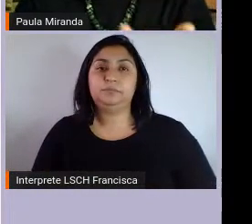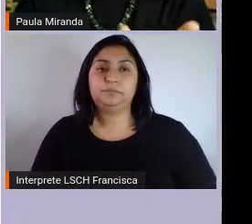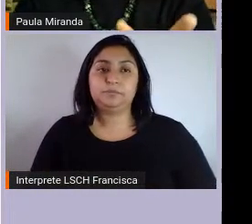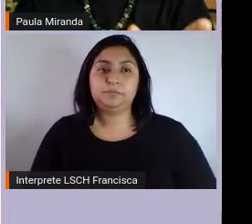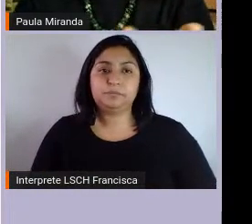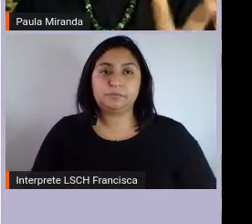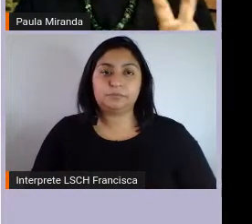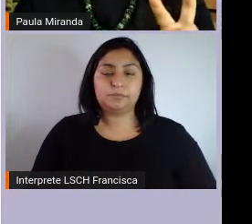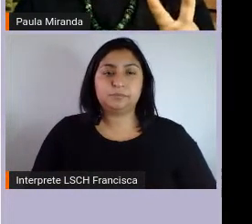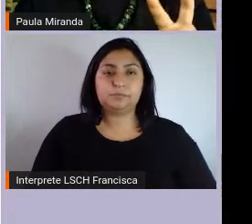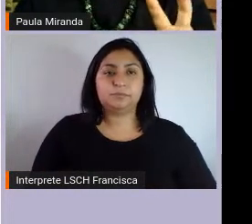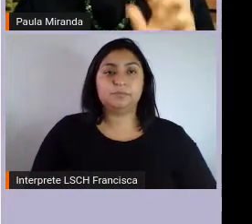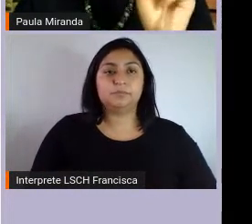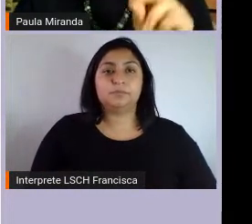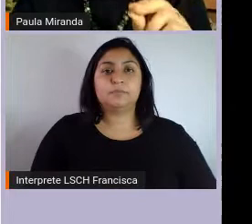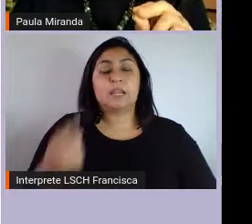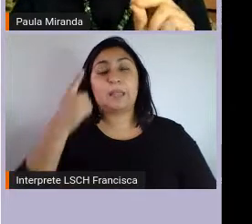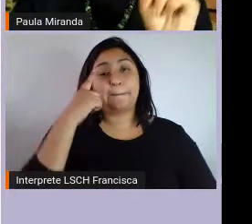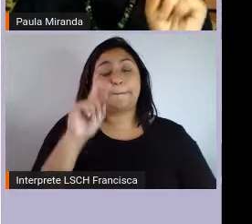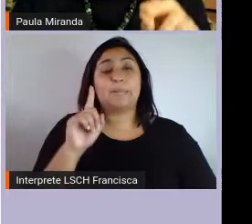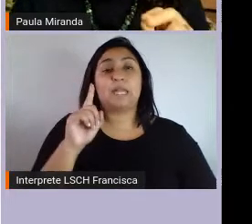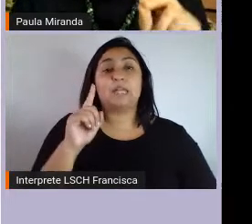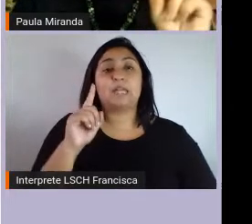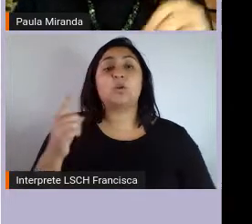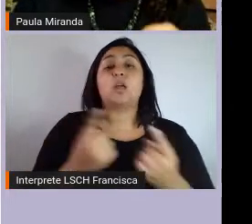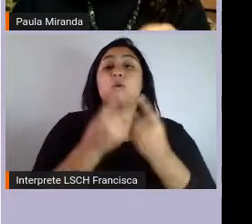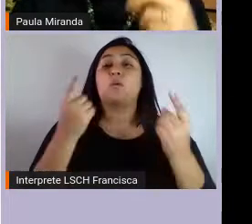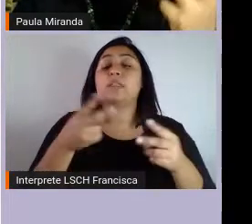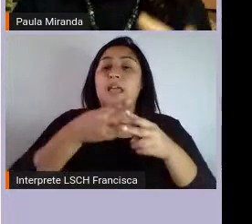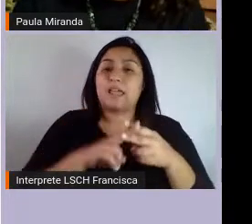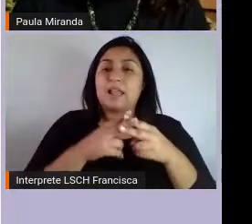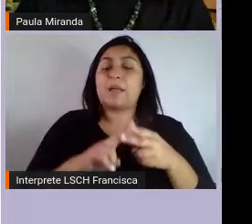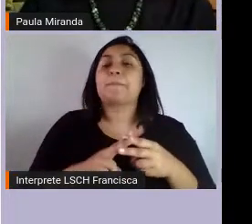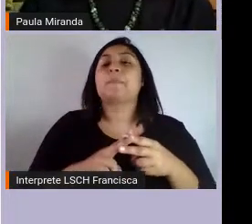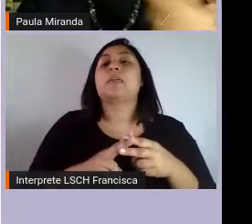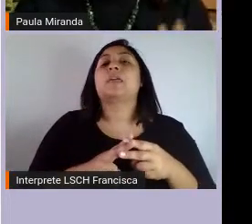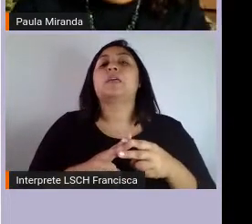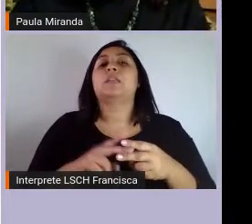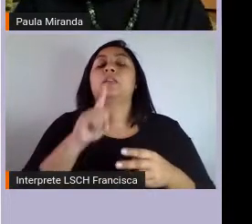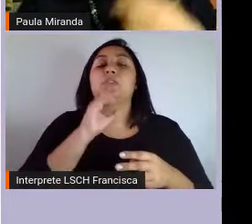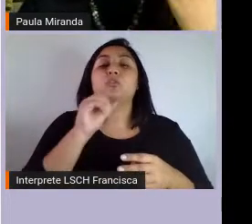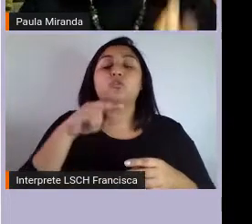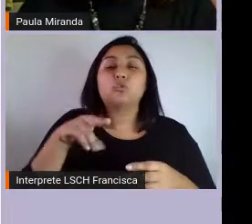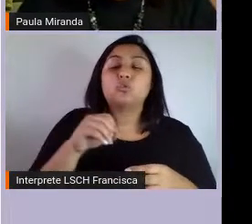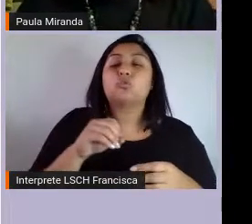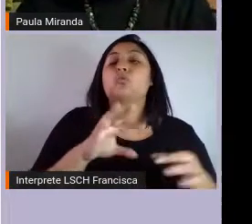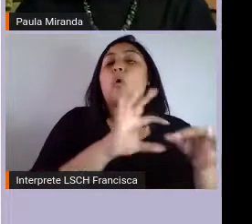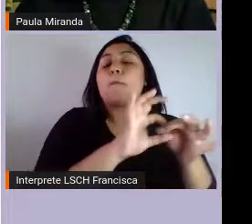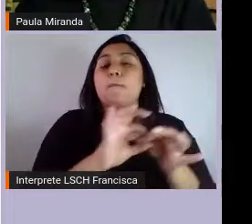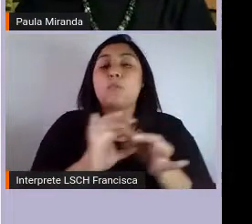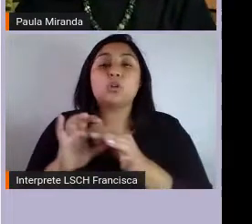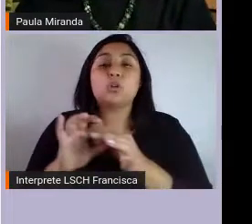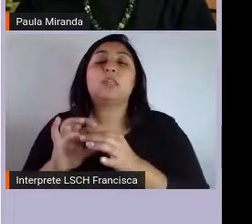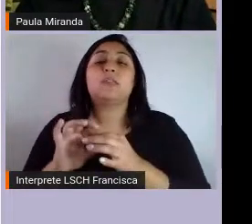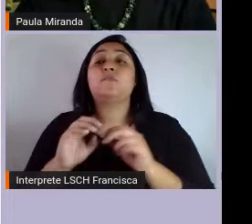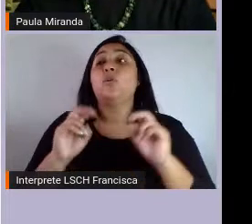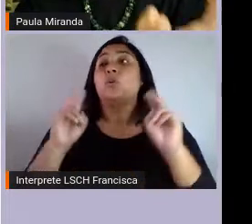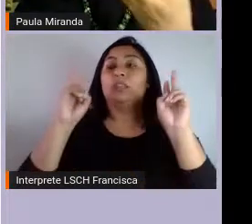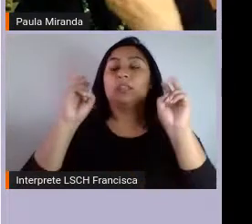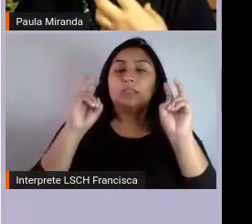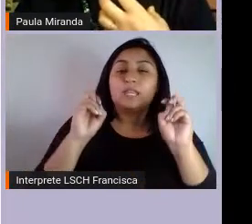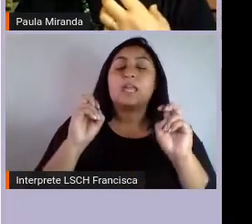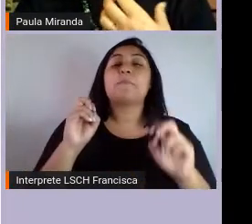Pero en ellos encuentra entonces las herramientas, los tonos, los fundados, los motivos, los temas, el lenguaje incluso, con el